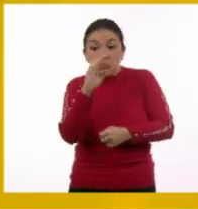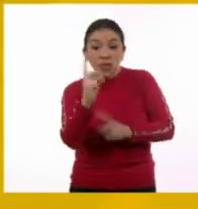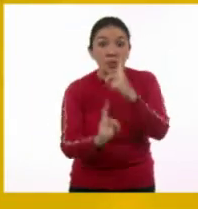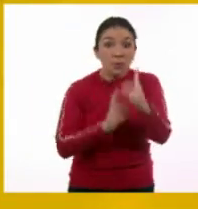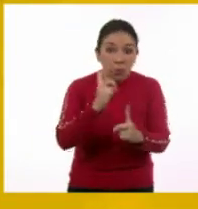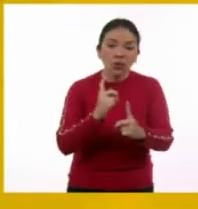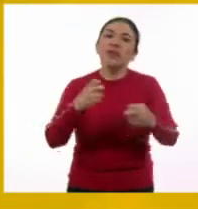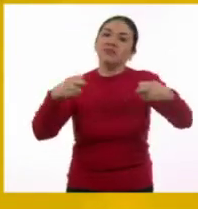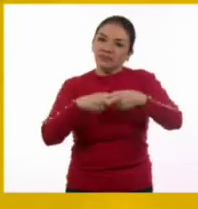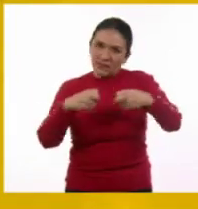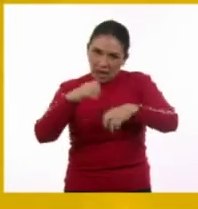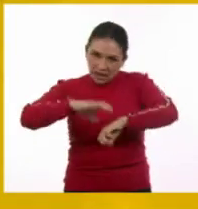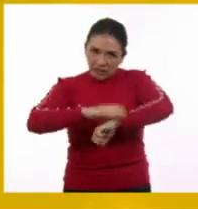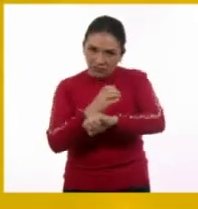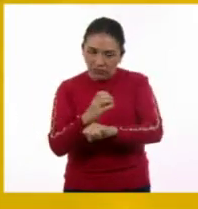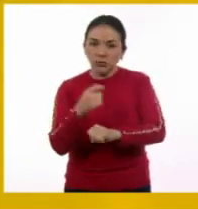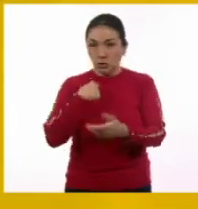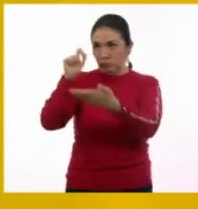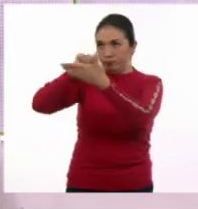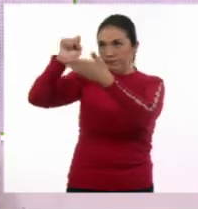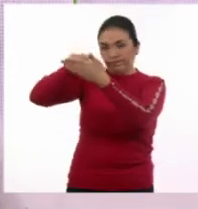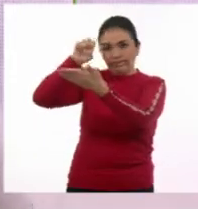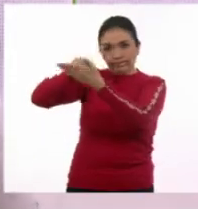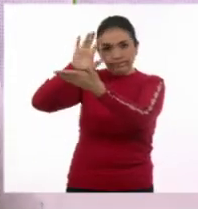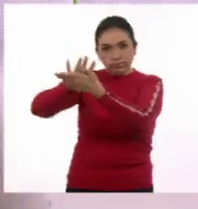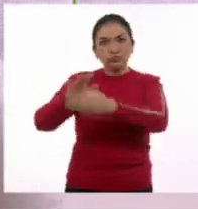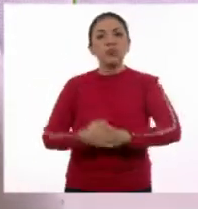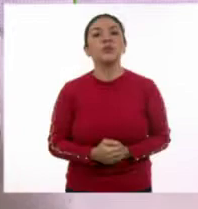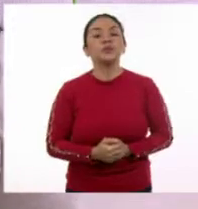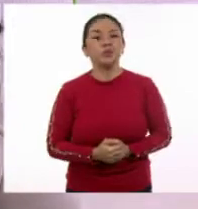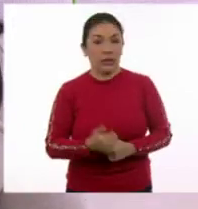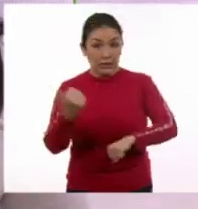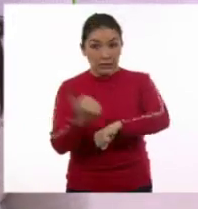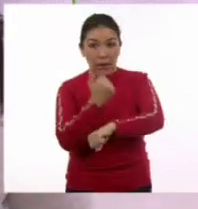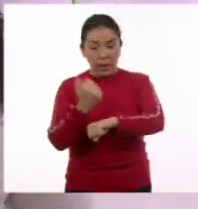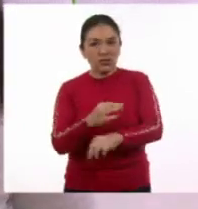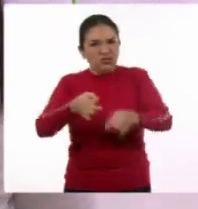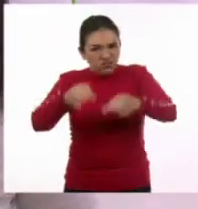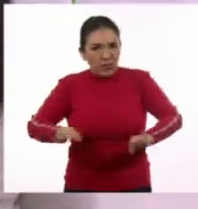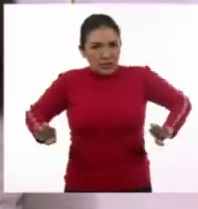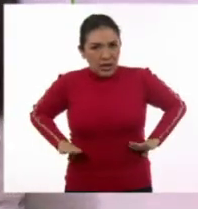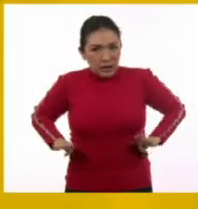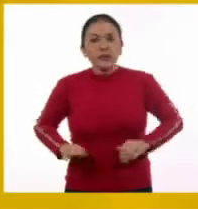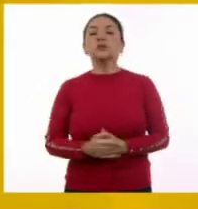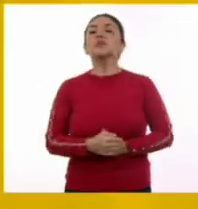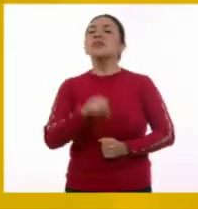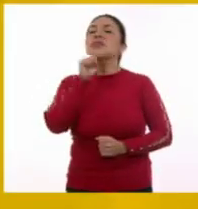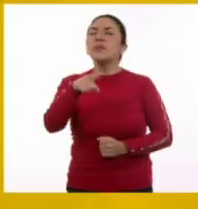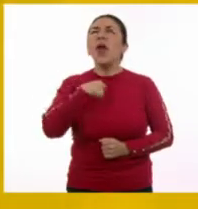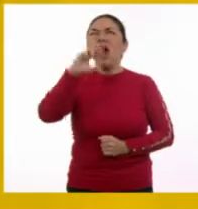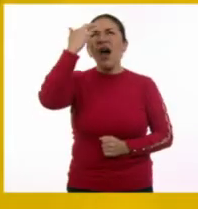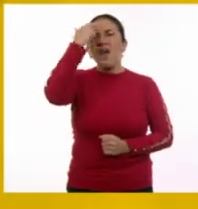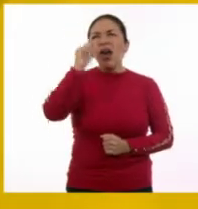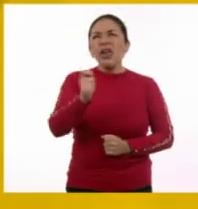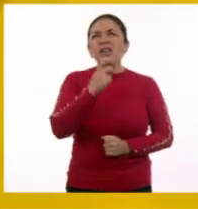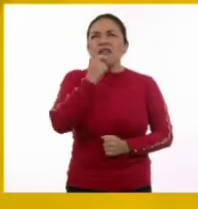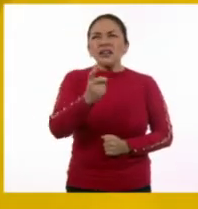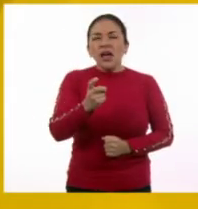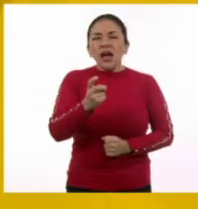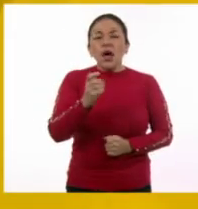ok vamos a escribiéndolo calzado adecuado que otra cosa recuerdo la de